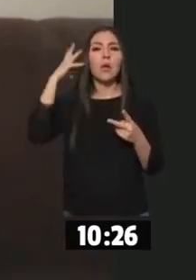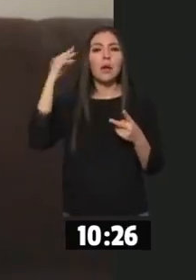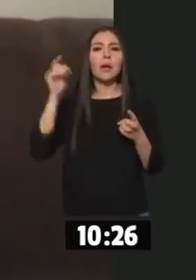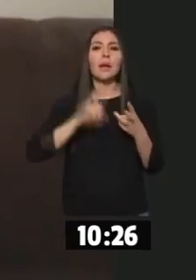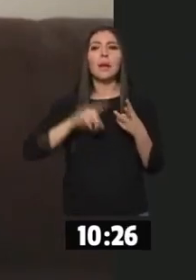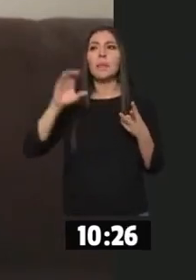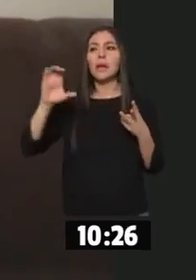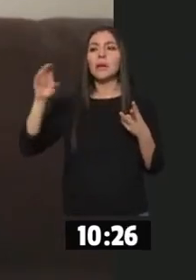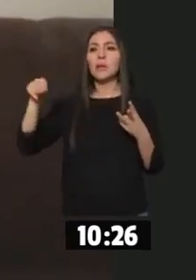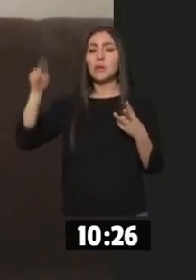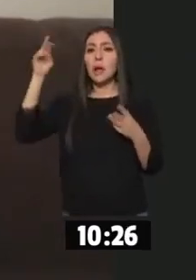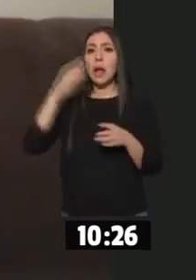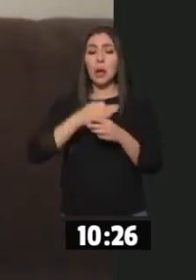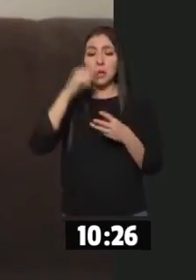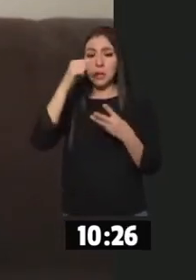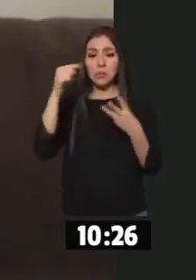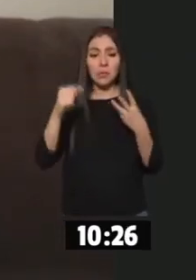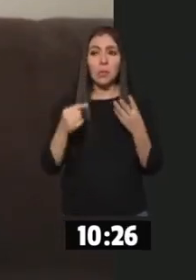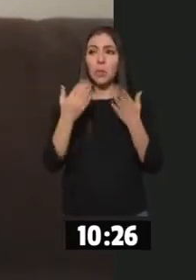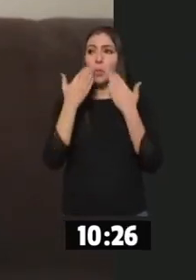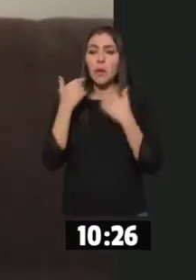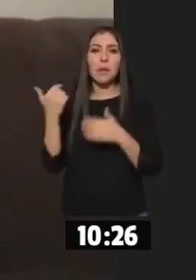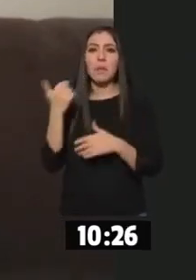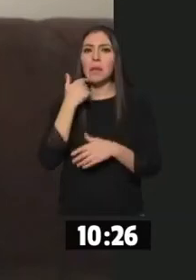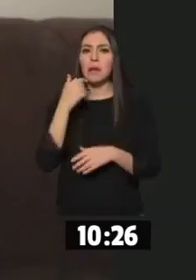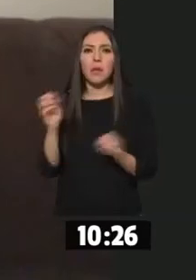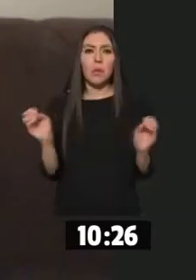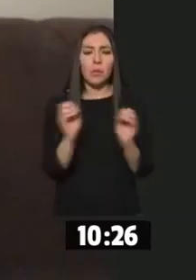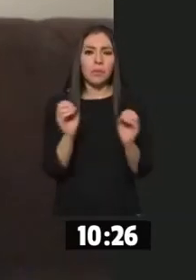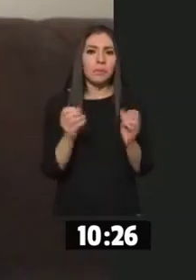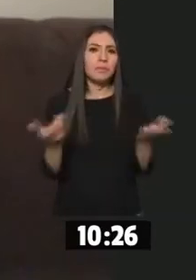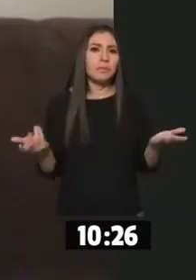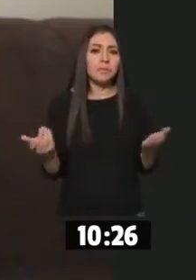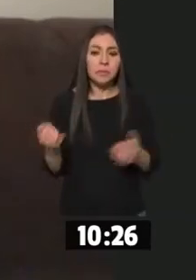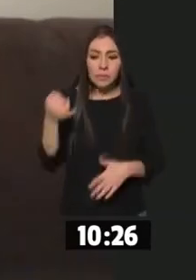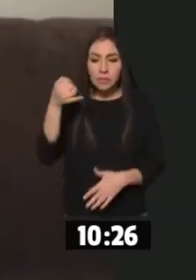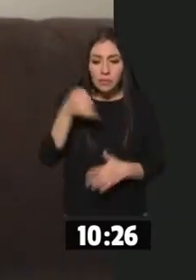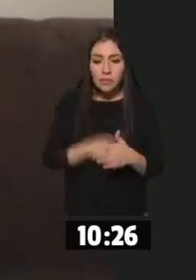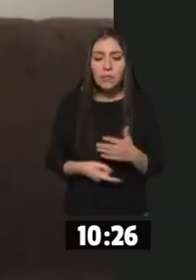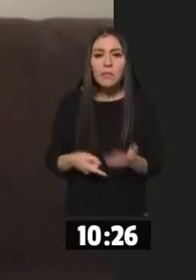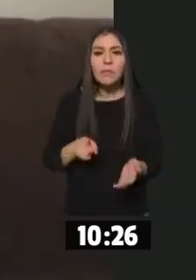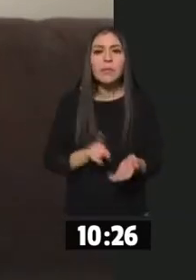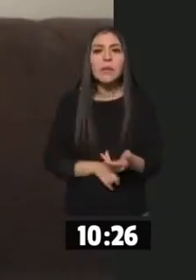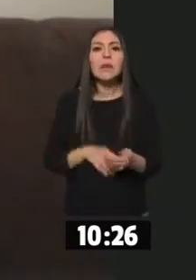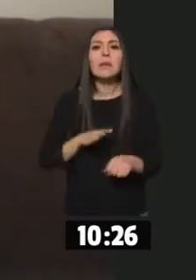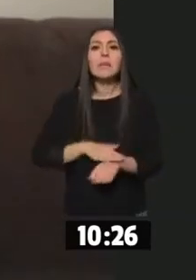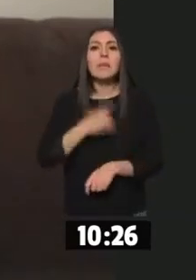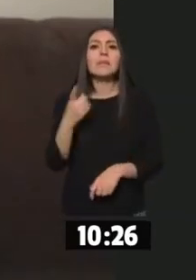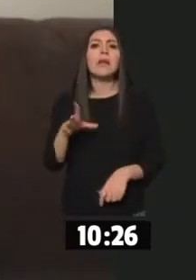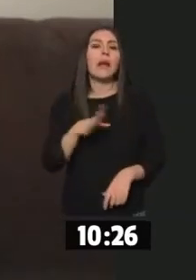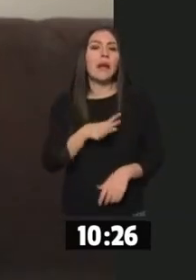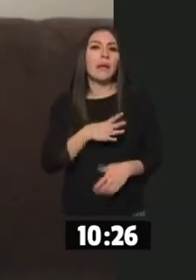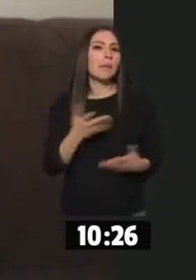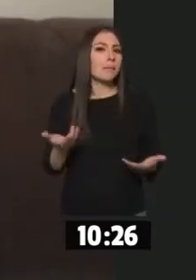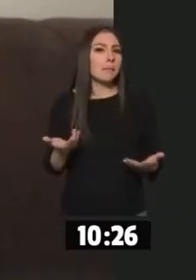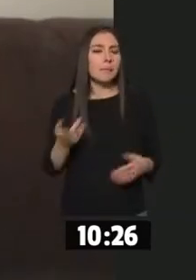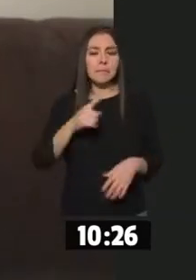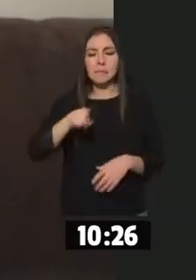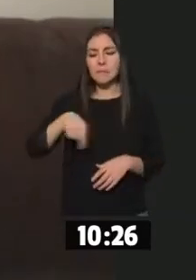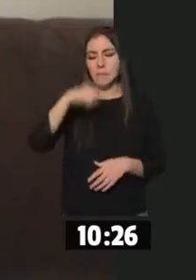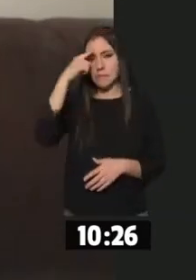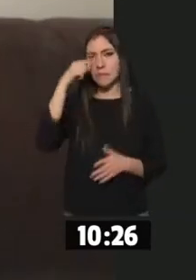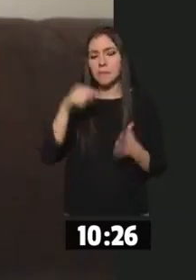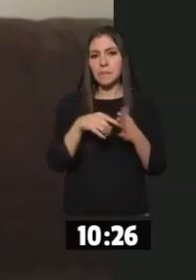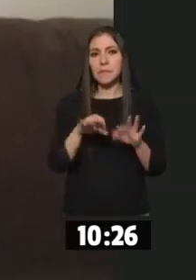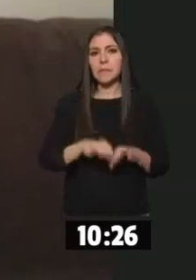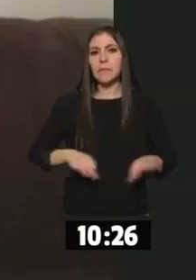asesinado a ningún aspirante ahí. Entonces, ¿qué más hay detrás de fondo en estos eventos? Pues nos parece que sí sería importante que